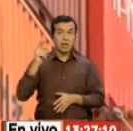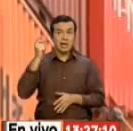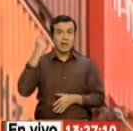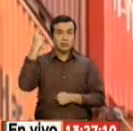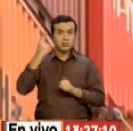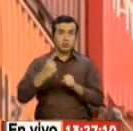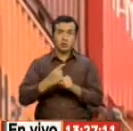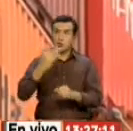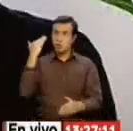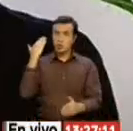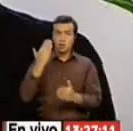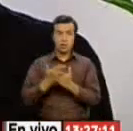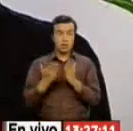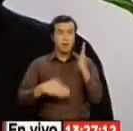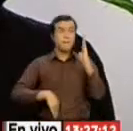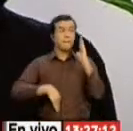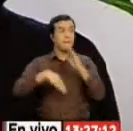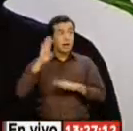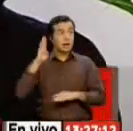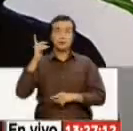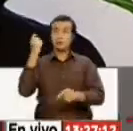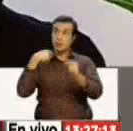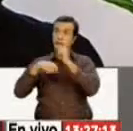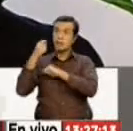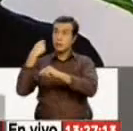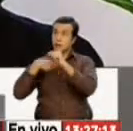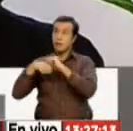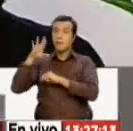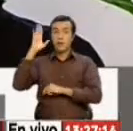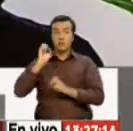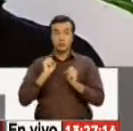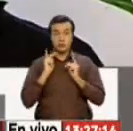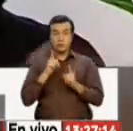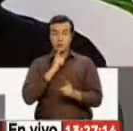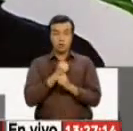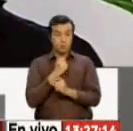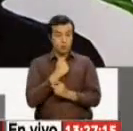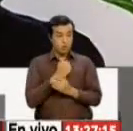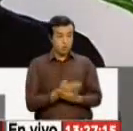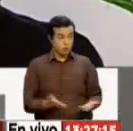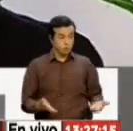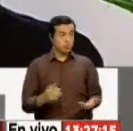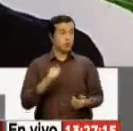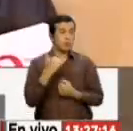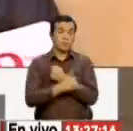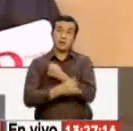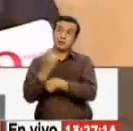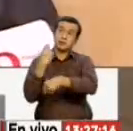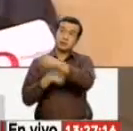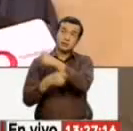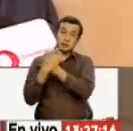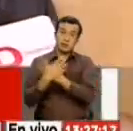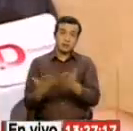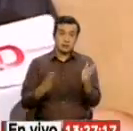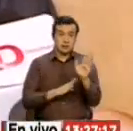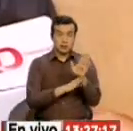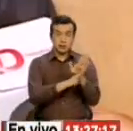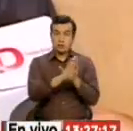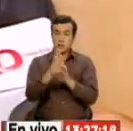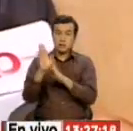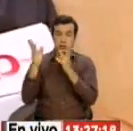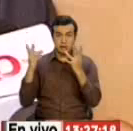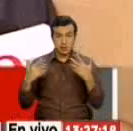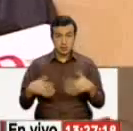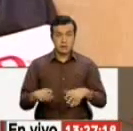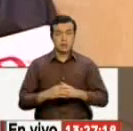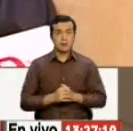un año. Mientras más mercados tengamos, más oportunidades nosotros tenemos de que nuestros productos sean colocados en el exterior. Han crecido nuestras